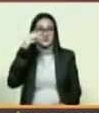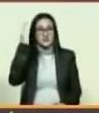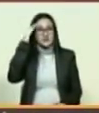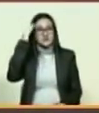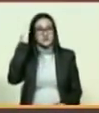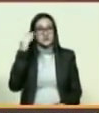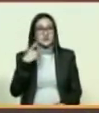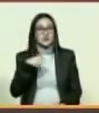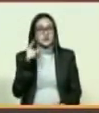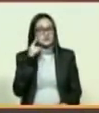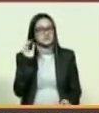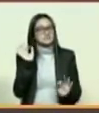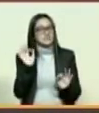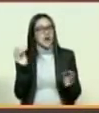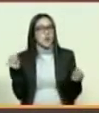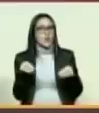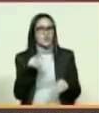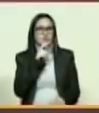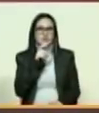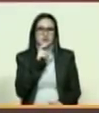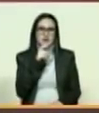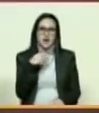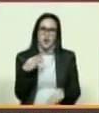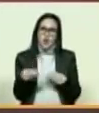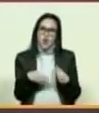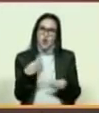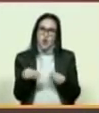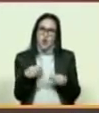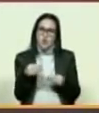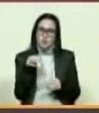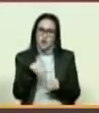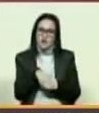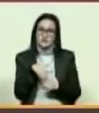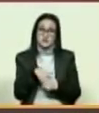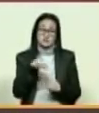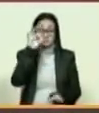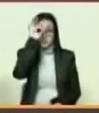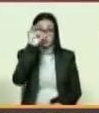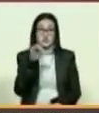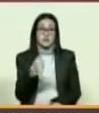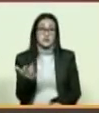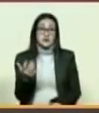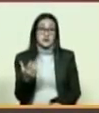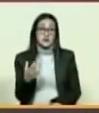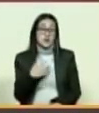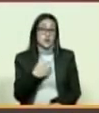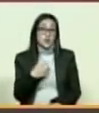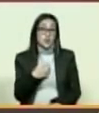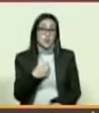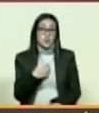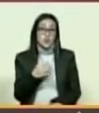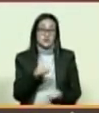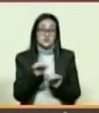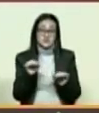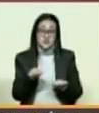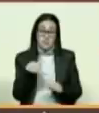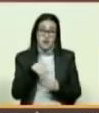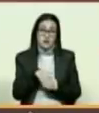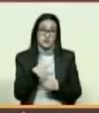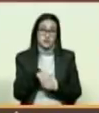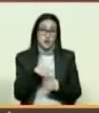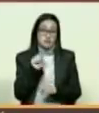Todavía no se han puesto de acuerdo acerca de cómo van a ir a las elecciones, así que no le pueden atribuir ni al sistema electoral